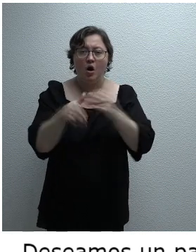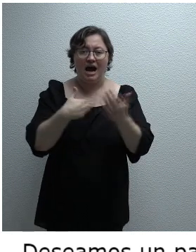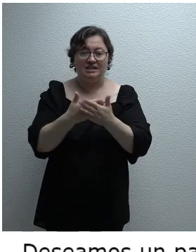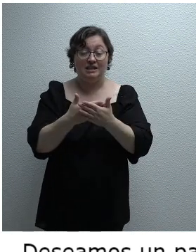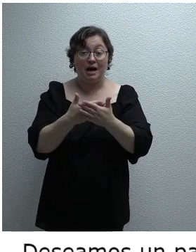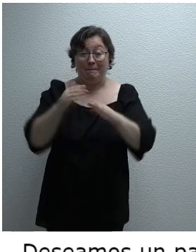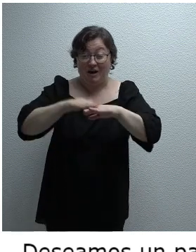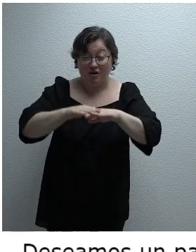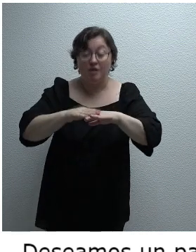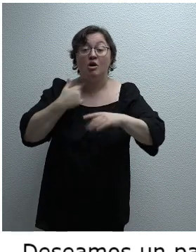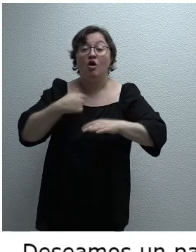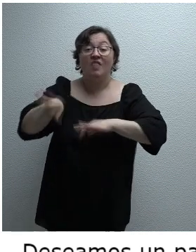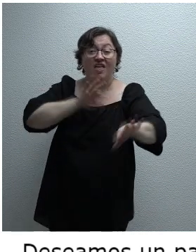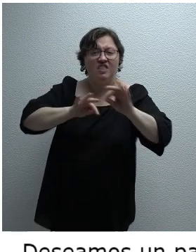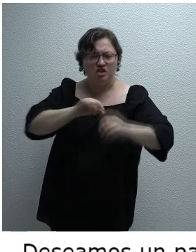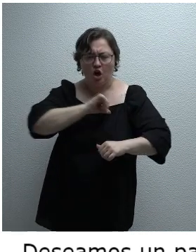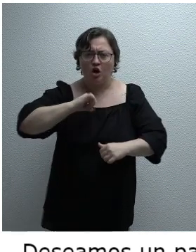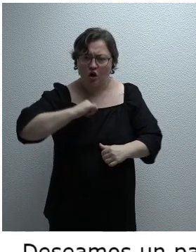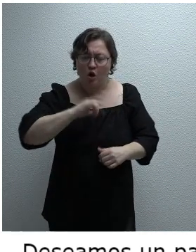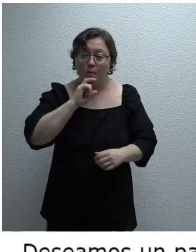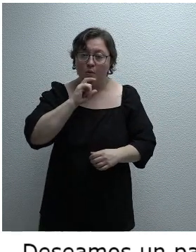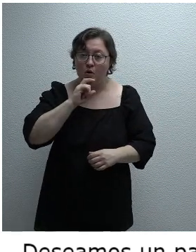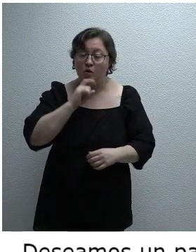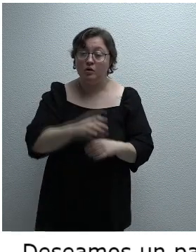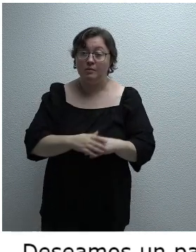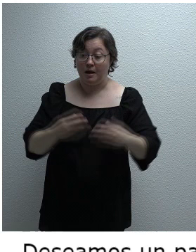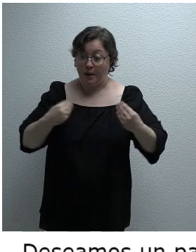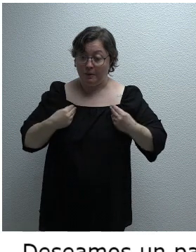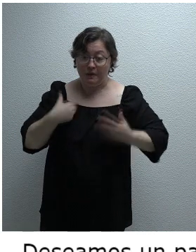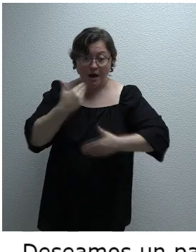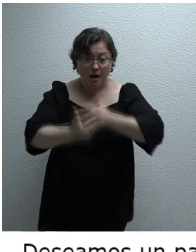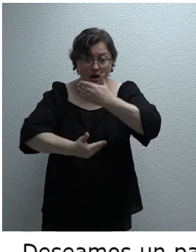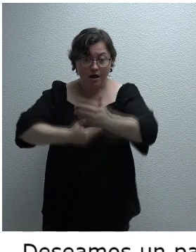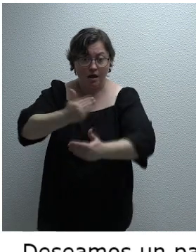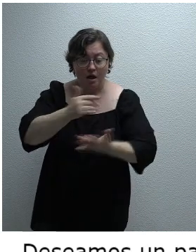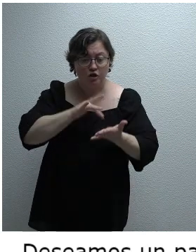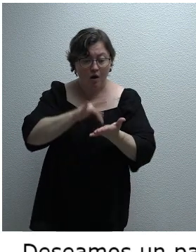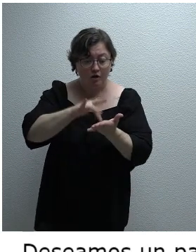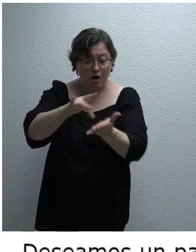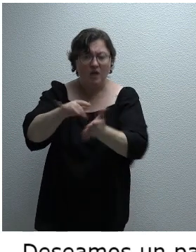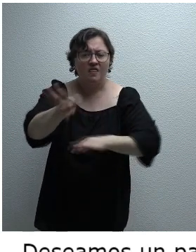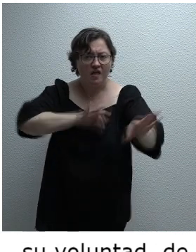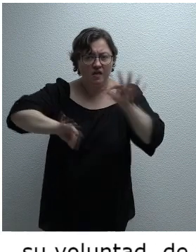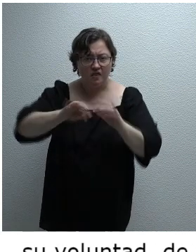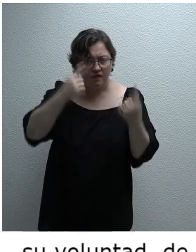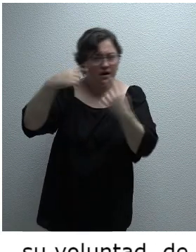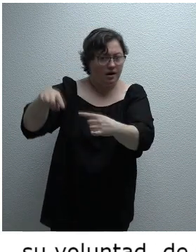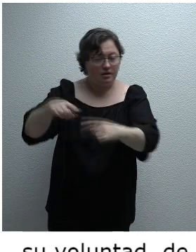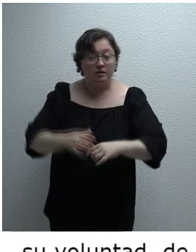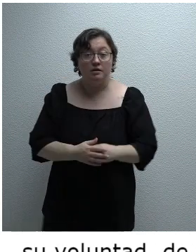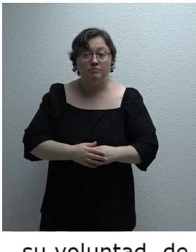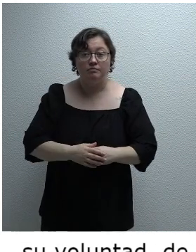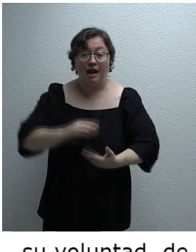toma de decisiones y determinación en todo su proyecto de vida. Para velar por el cumplimiento de